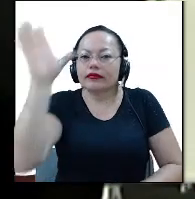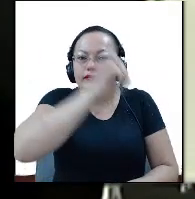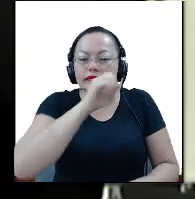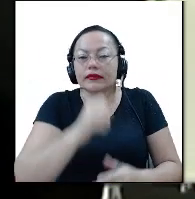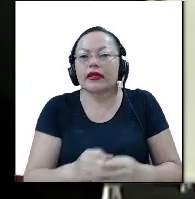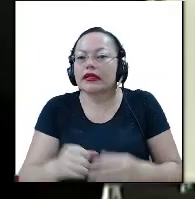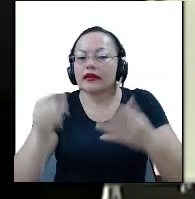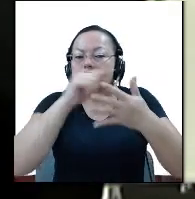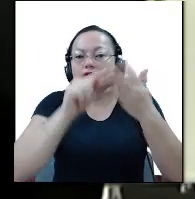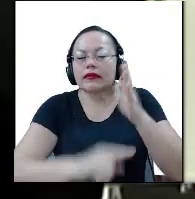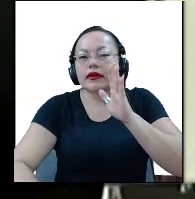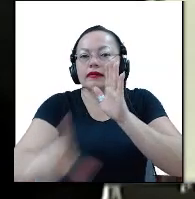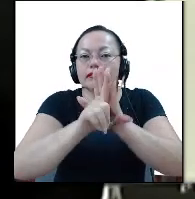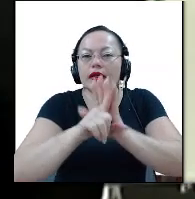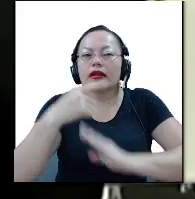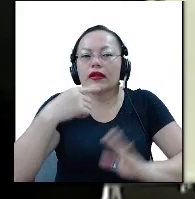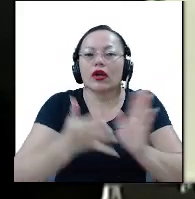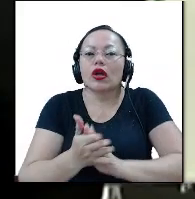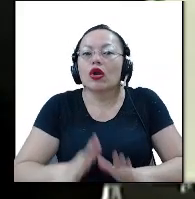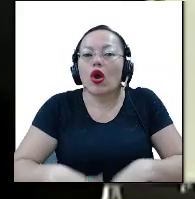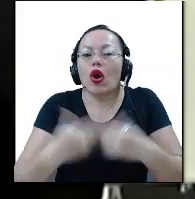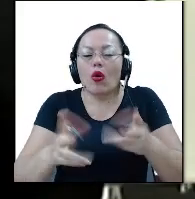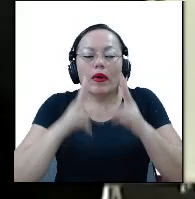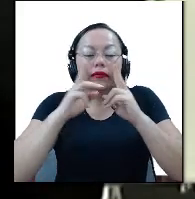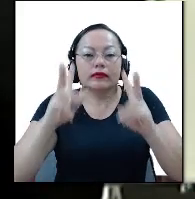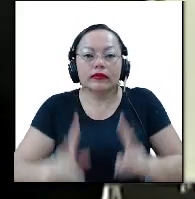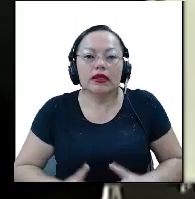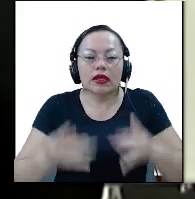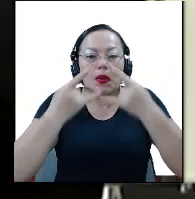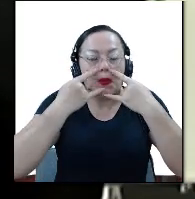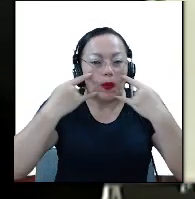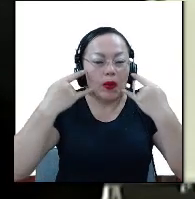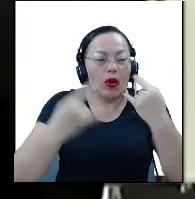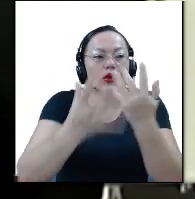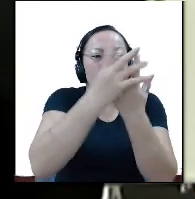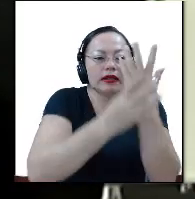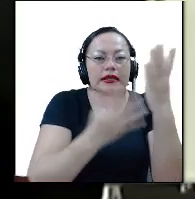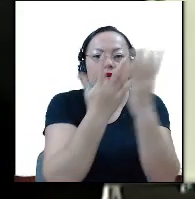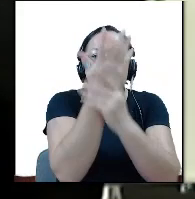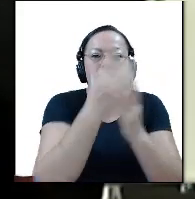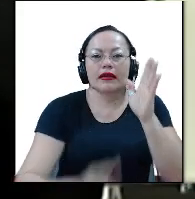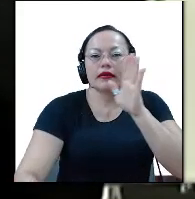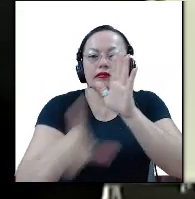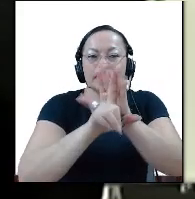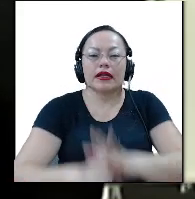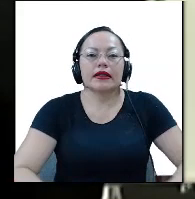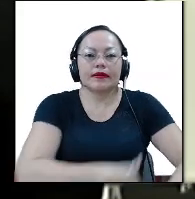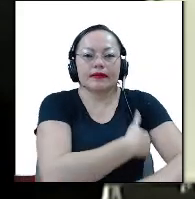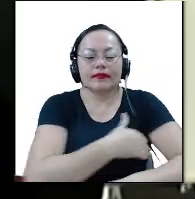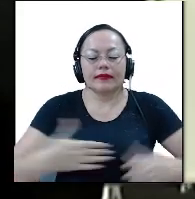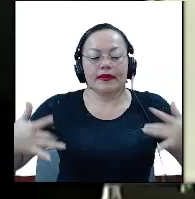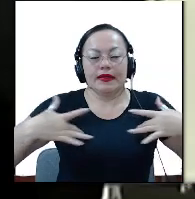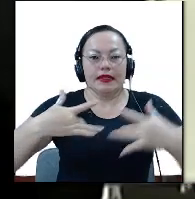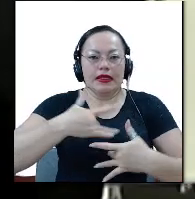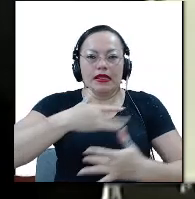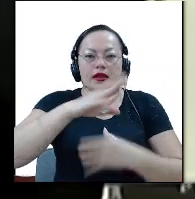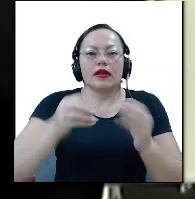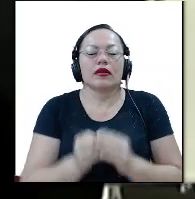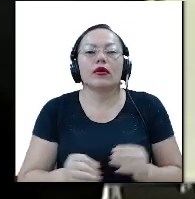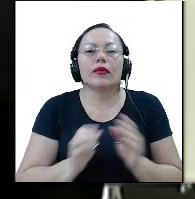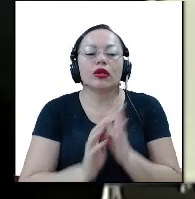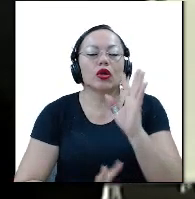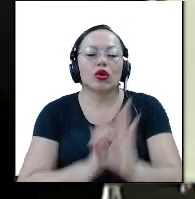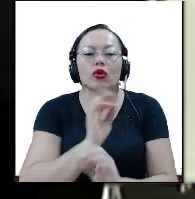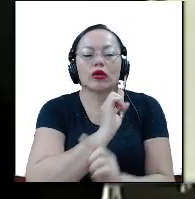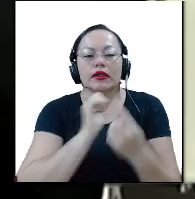siguiente: deberán cumplir con protocolos de bioseguridad que establezca el Ministerio de Salud y Protección